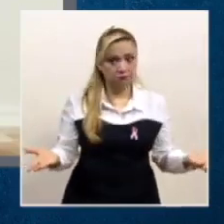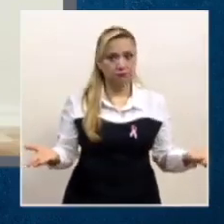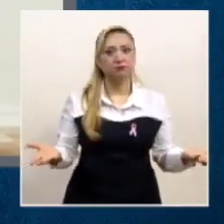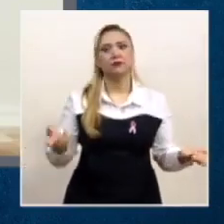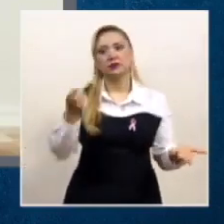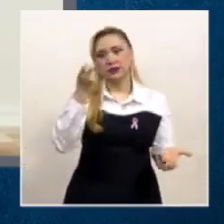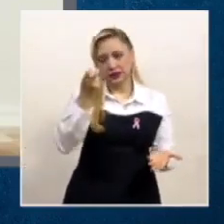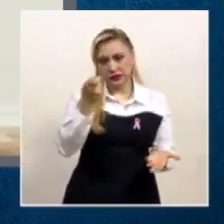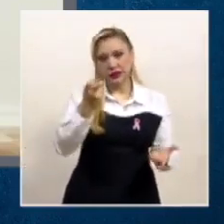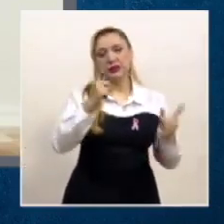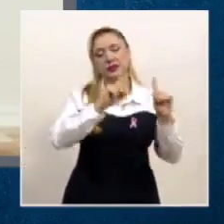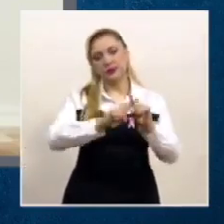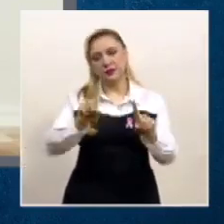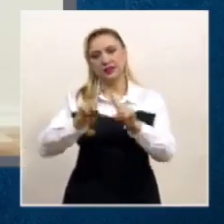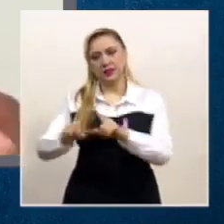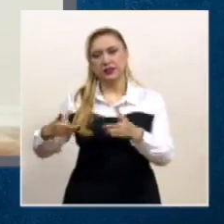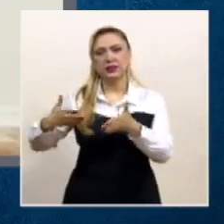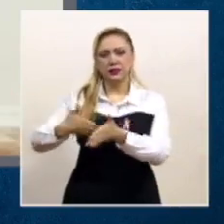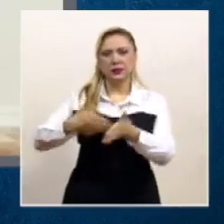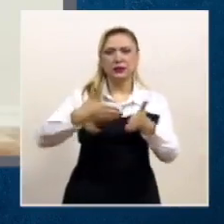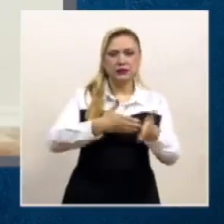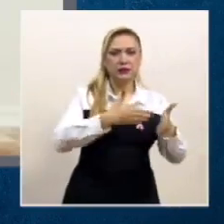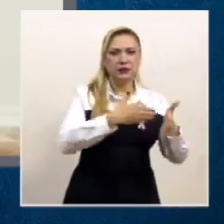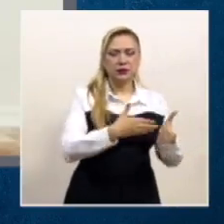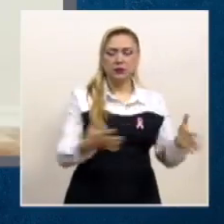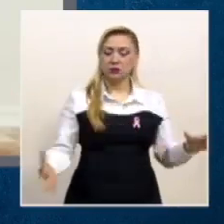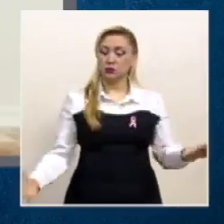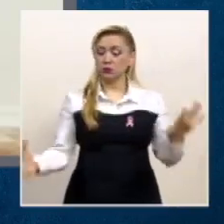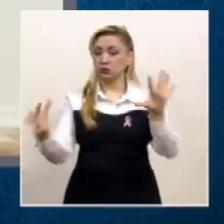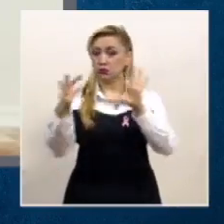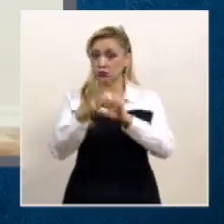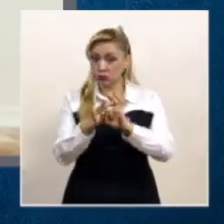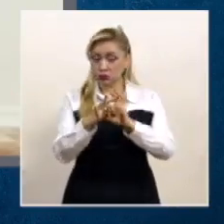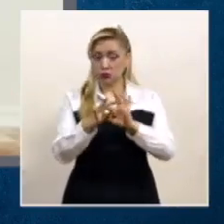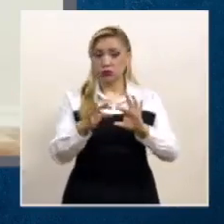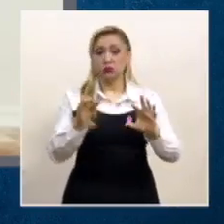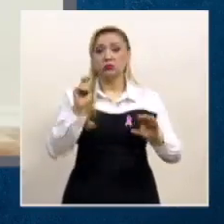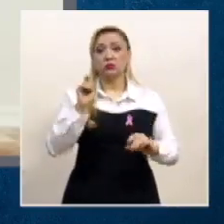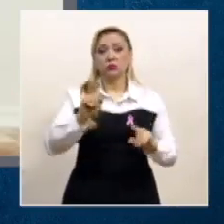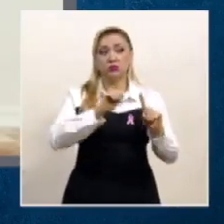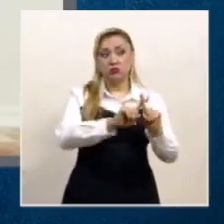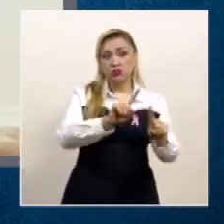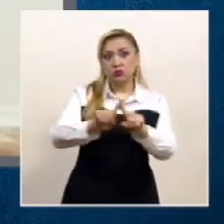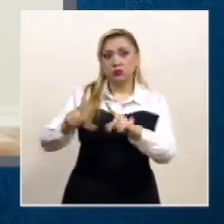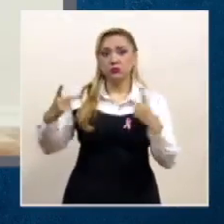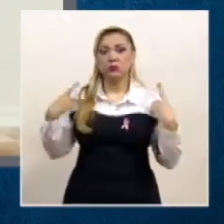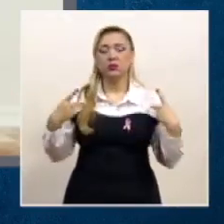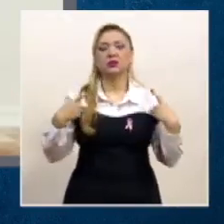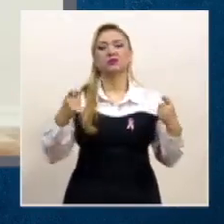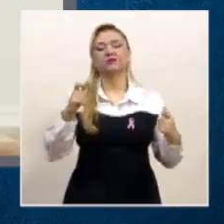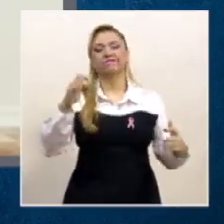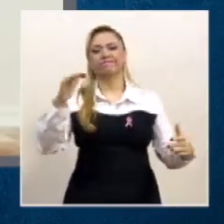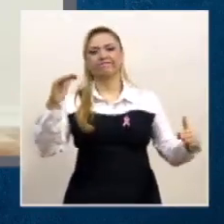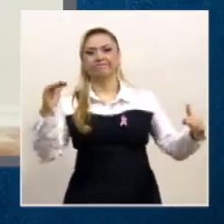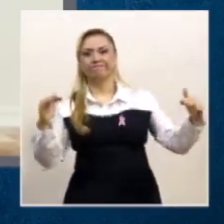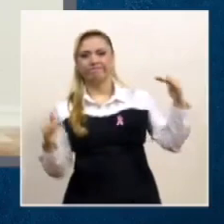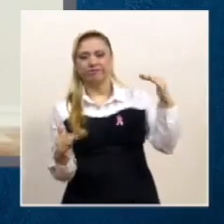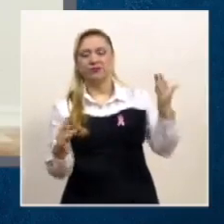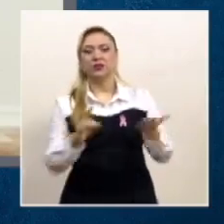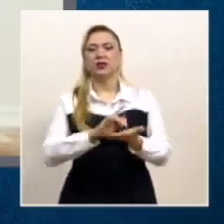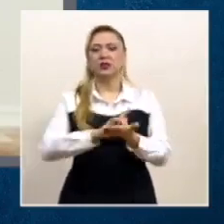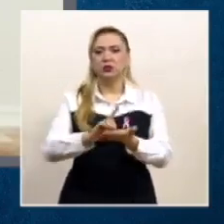Estas son diferentes barreras que combinadas con la diversidad humana generan una desigualdad de derechos